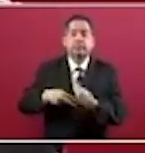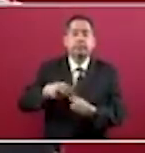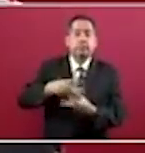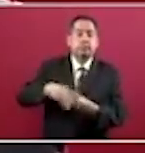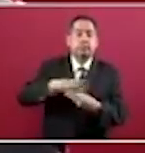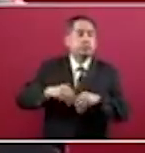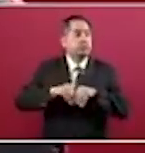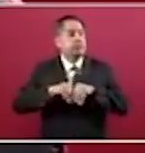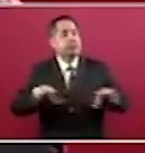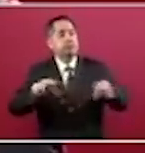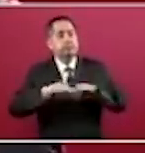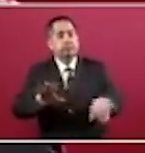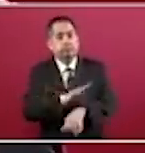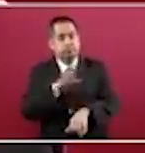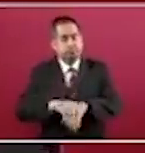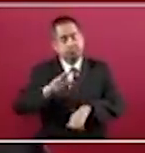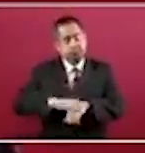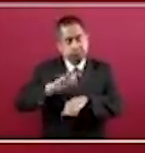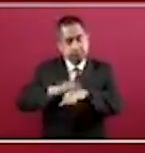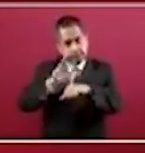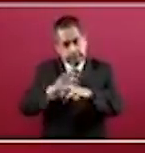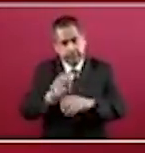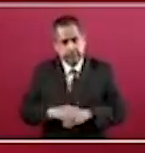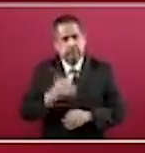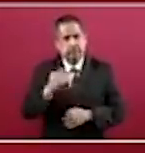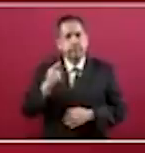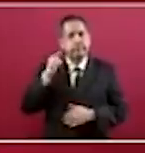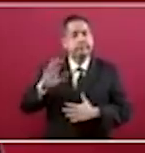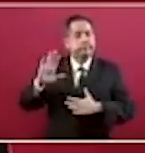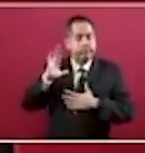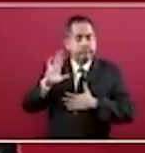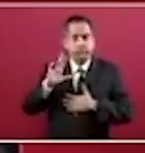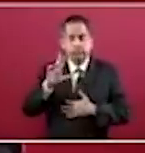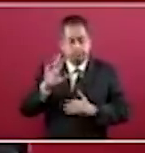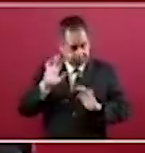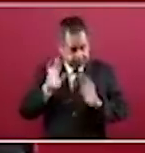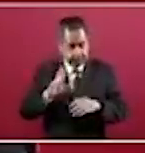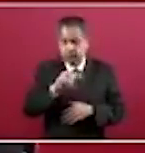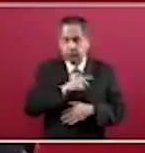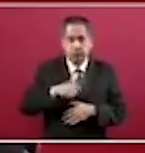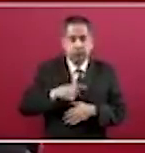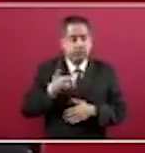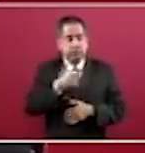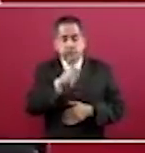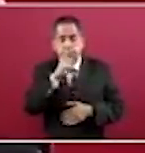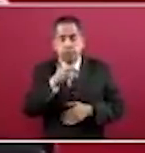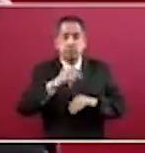eléctrica y el compromiso que hicimos de que no aumente el